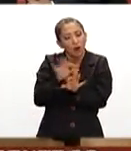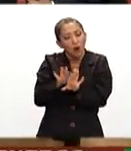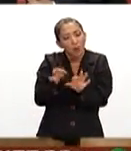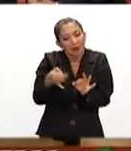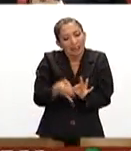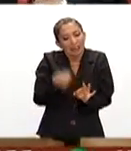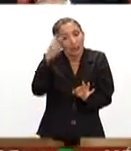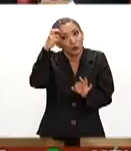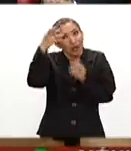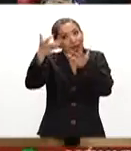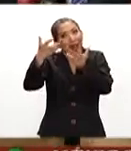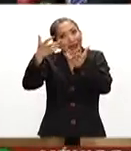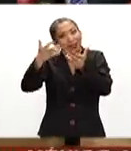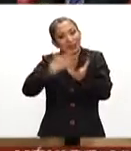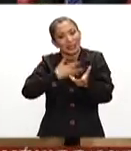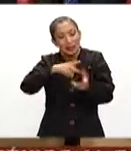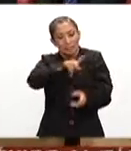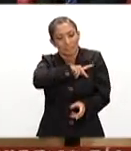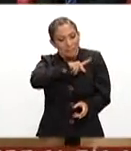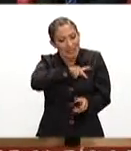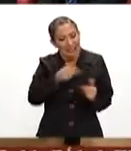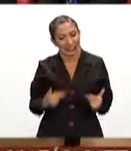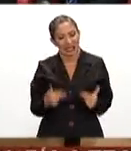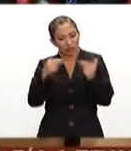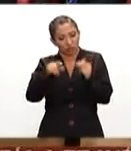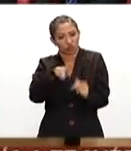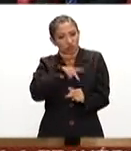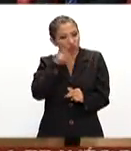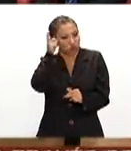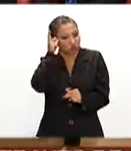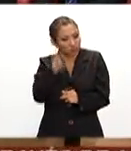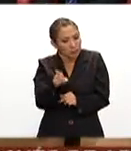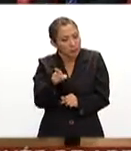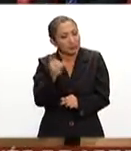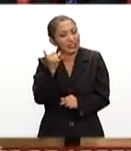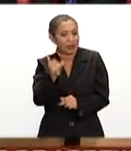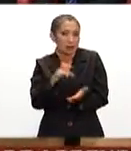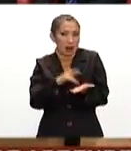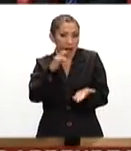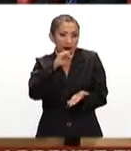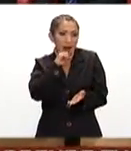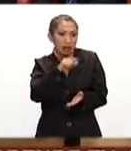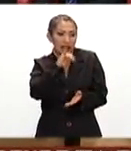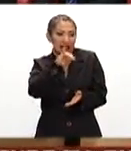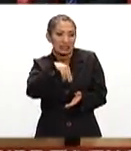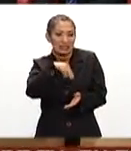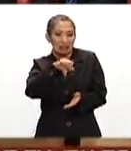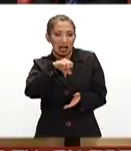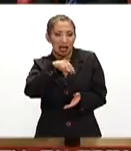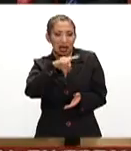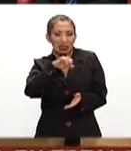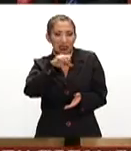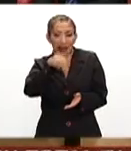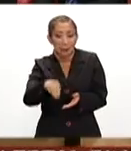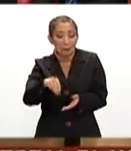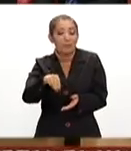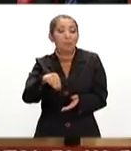concretar ese sueño que tenía de tener mi propio negocio. Y pues gracias también al INADEM que me